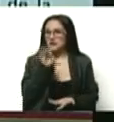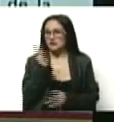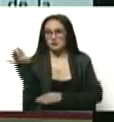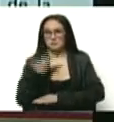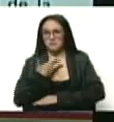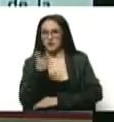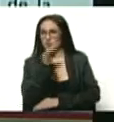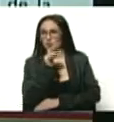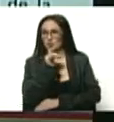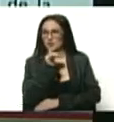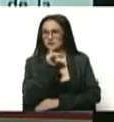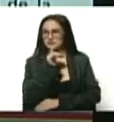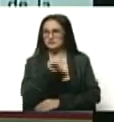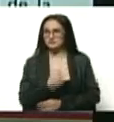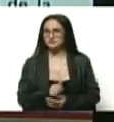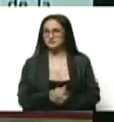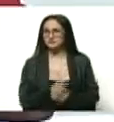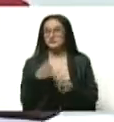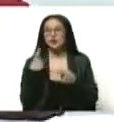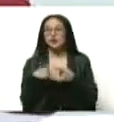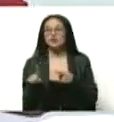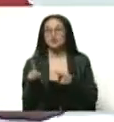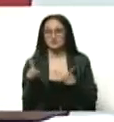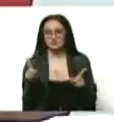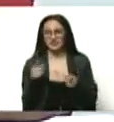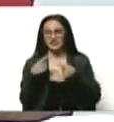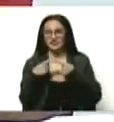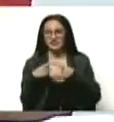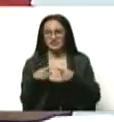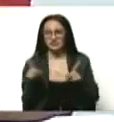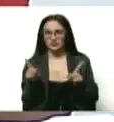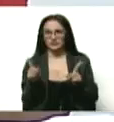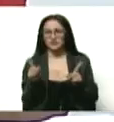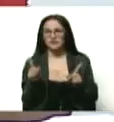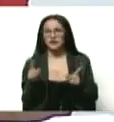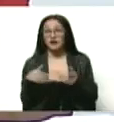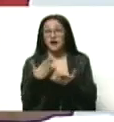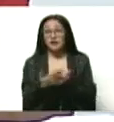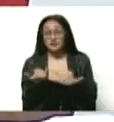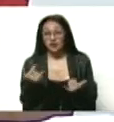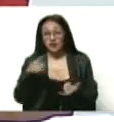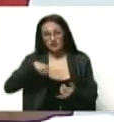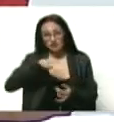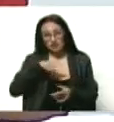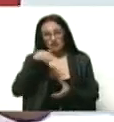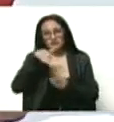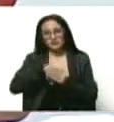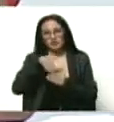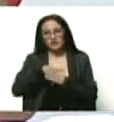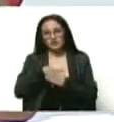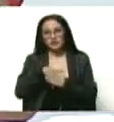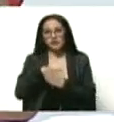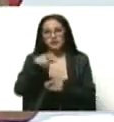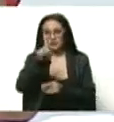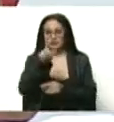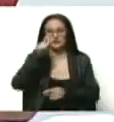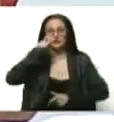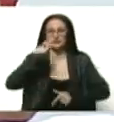Hasta ahora. Otra diferencia. Hasta ahora nosotros hemos venido votando por una